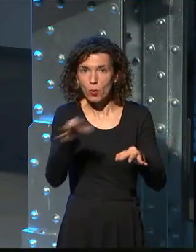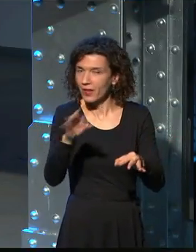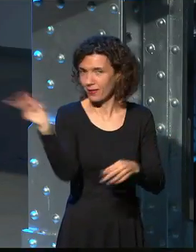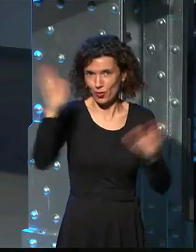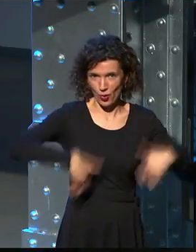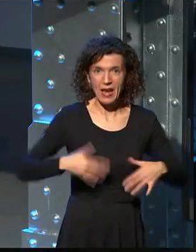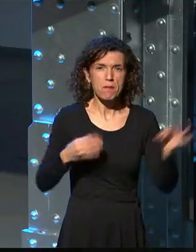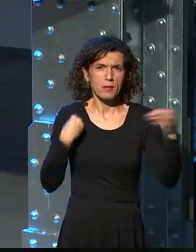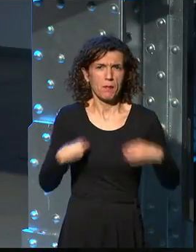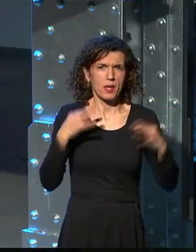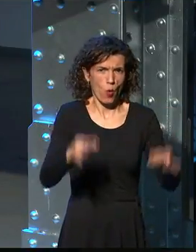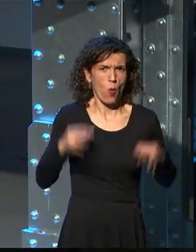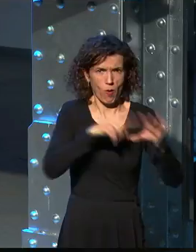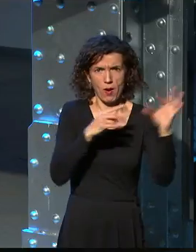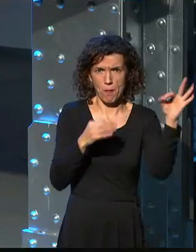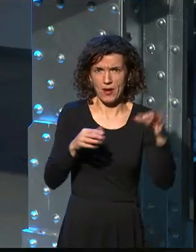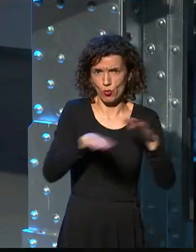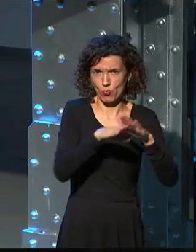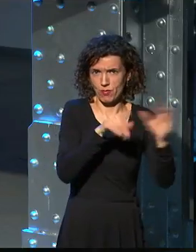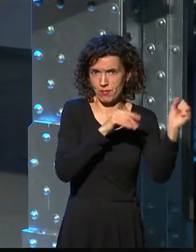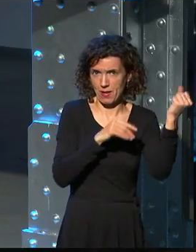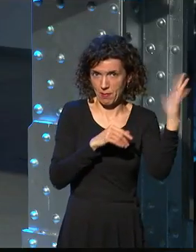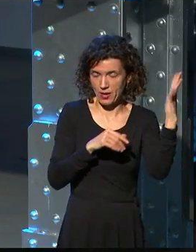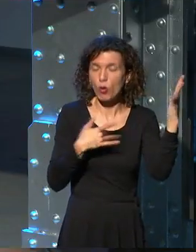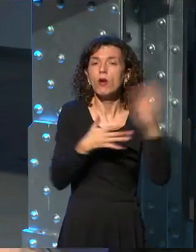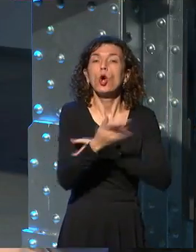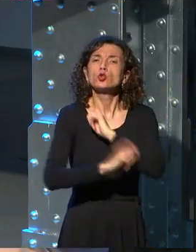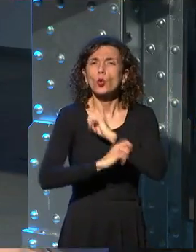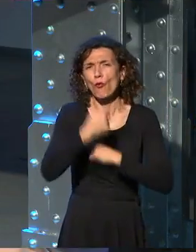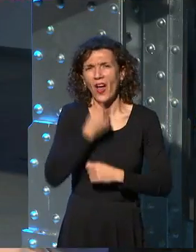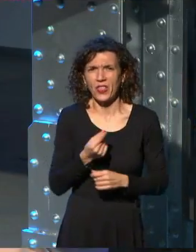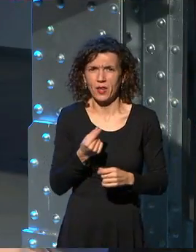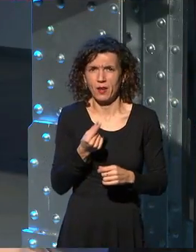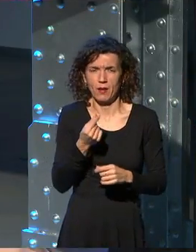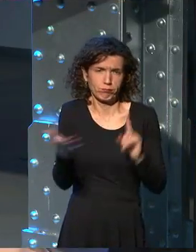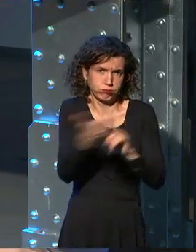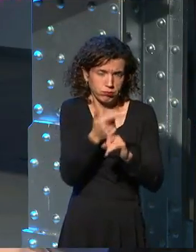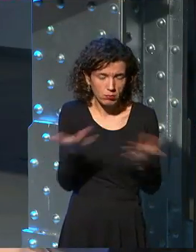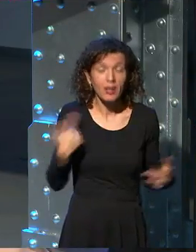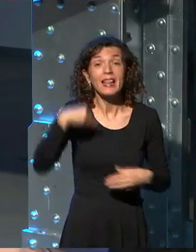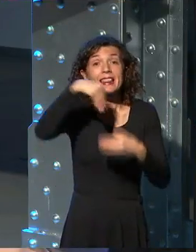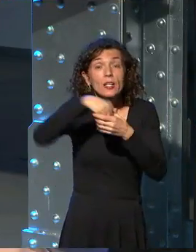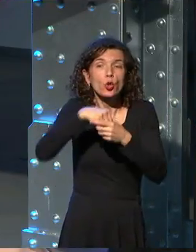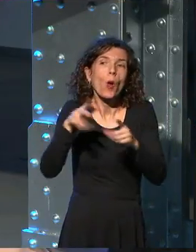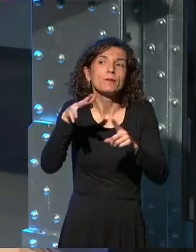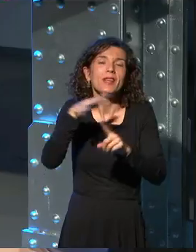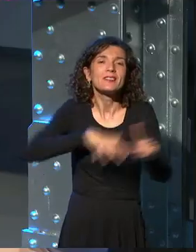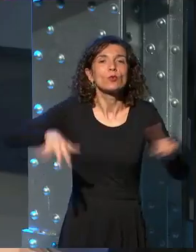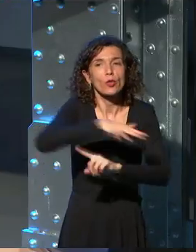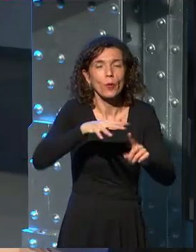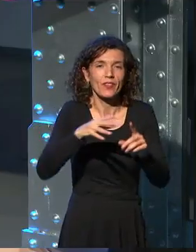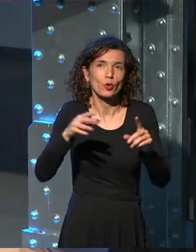este es un truco que fuera de contexto resulta relativamente fácil adivinar, pero dentro de un contexto, de una